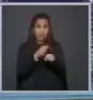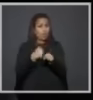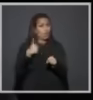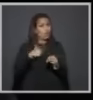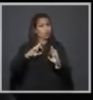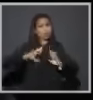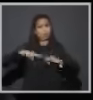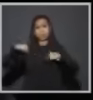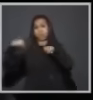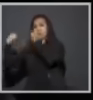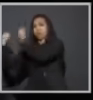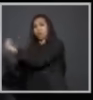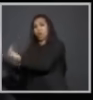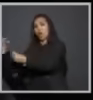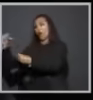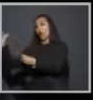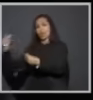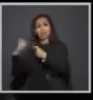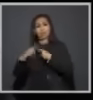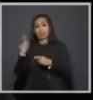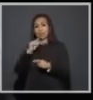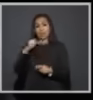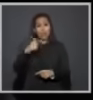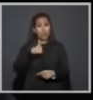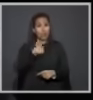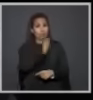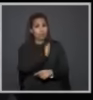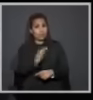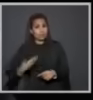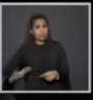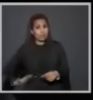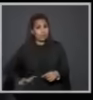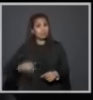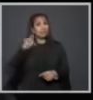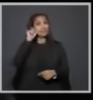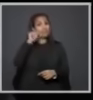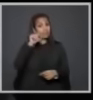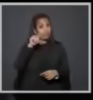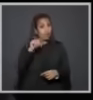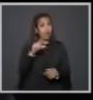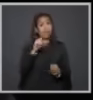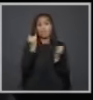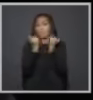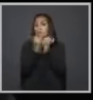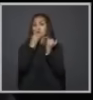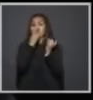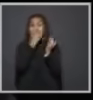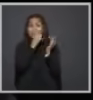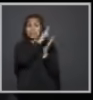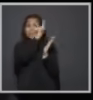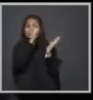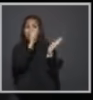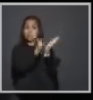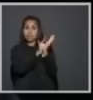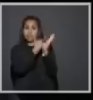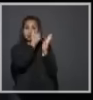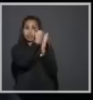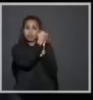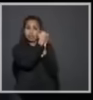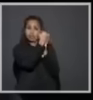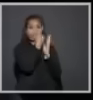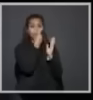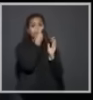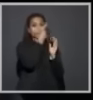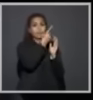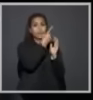este asunto, voy a ser presidente y voy a ser también, como lo establece la Constitución y la ley